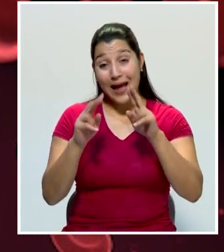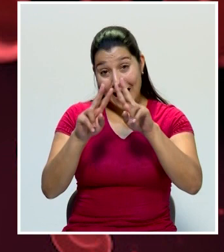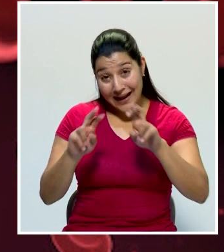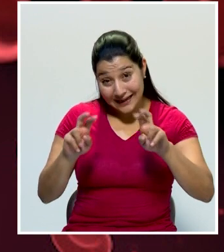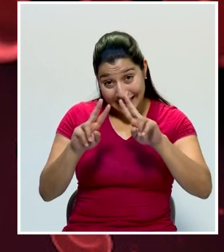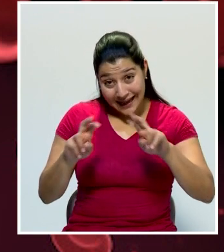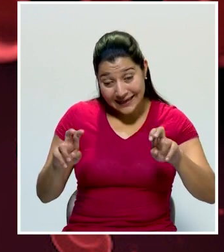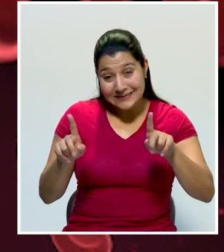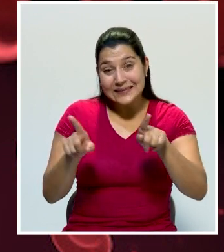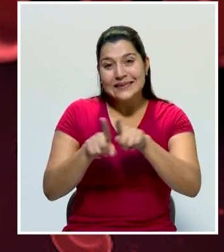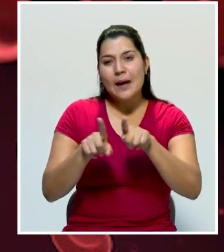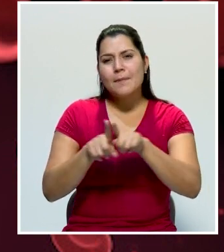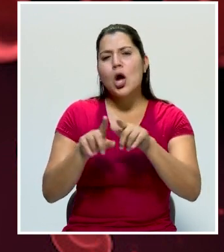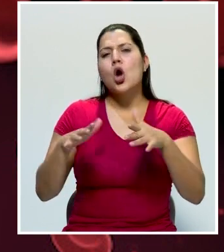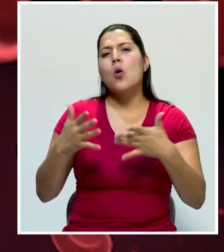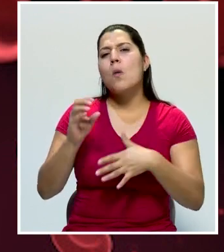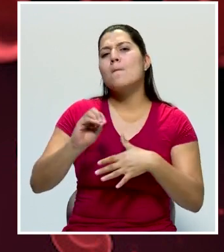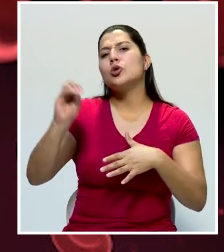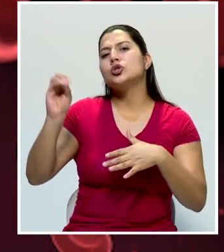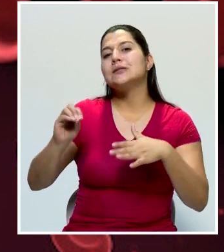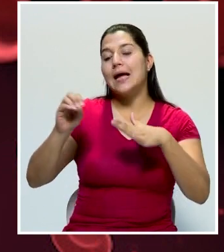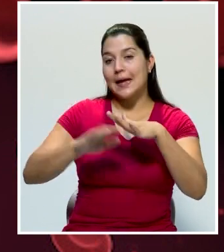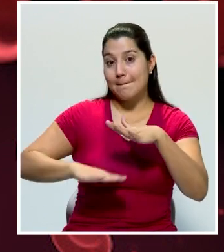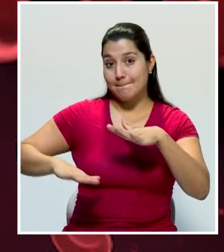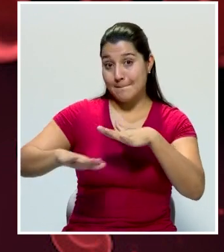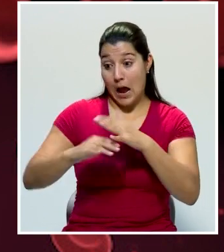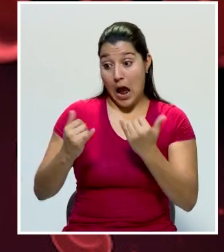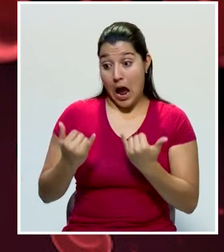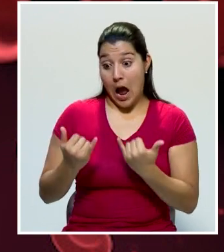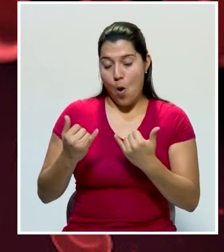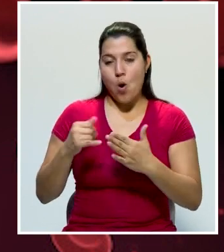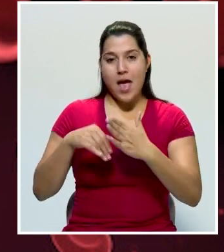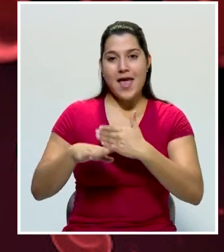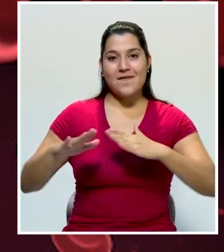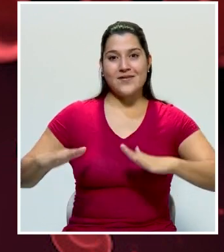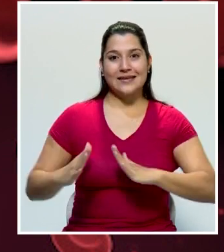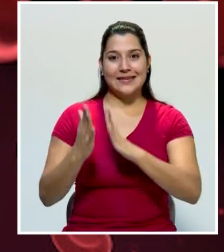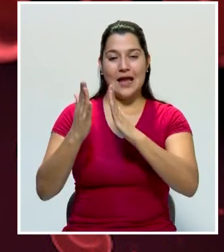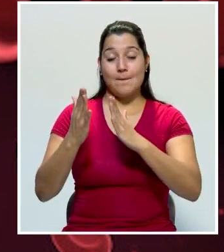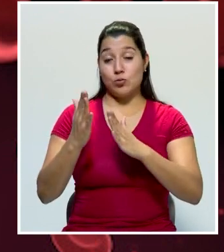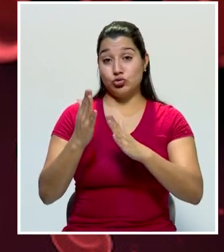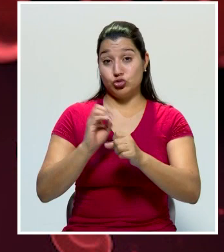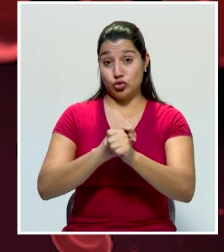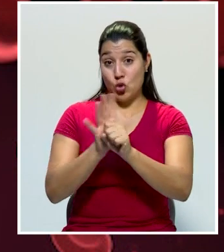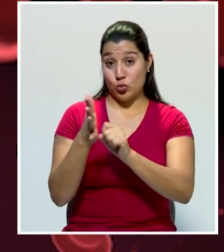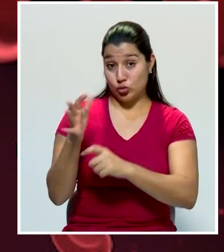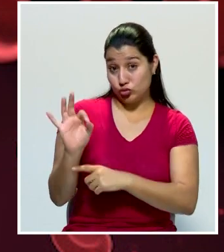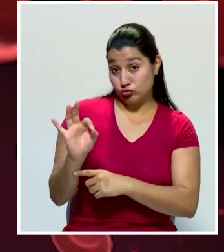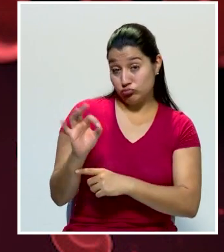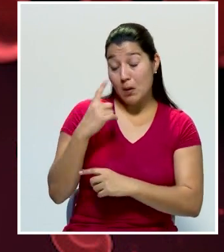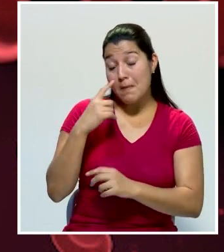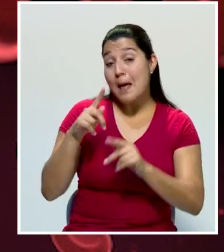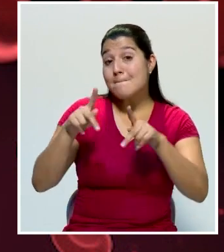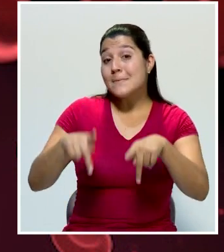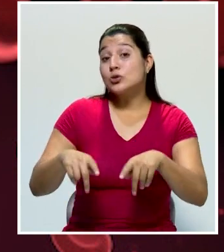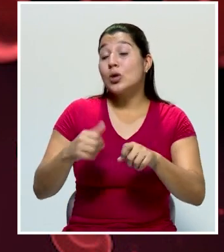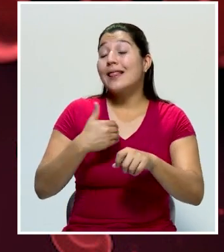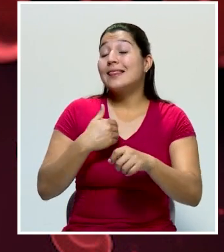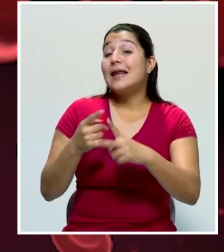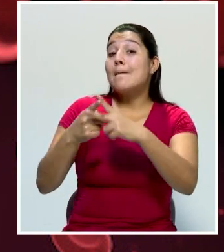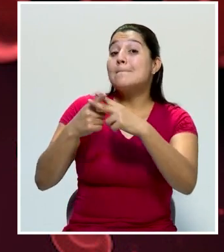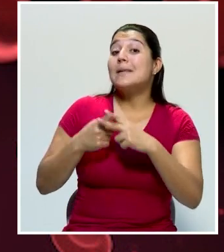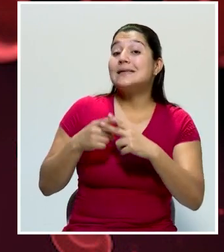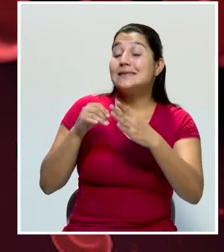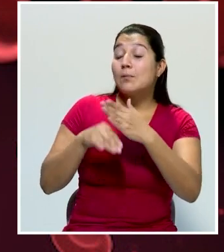del comportamiento de la tasa básica pasiva en tiempos de COVID-19 para las personas que tienen créditos en